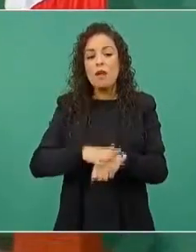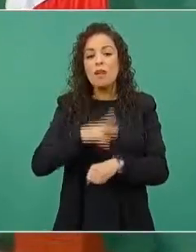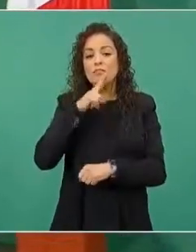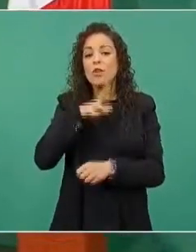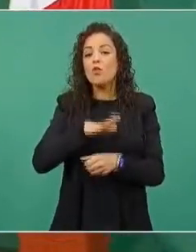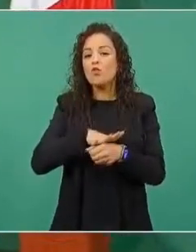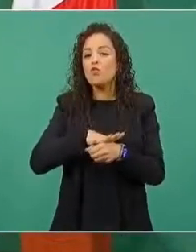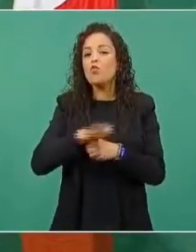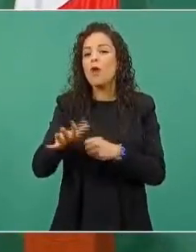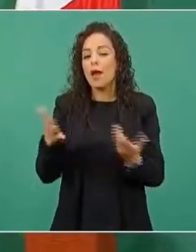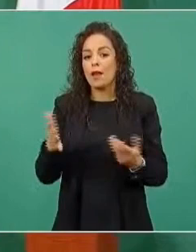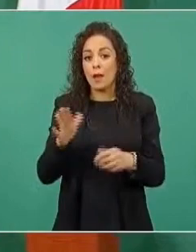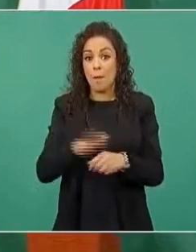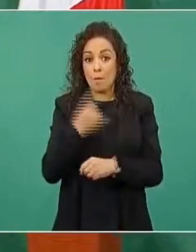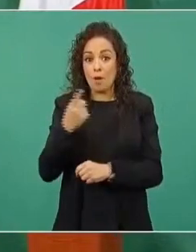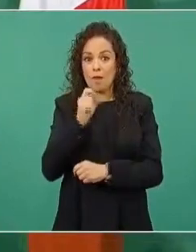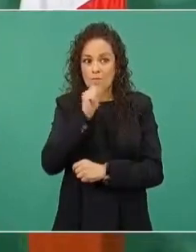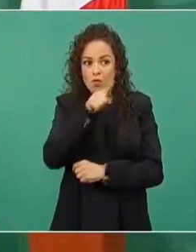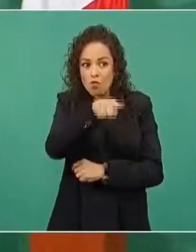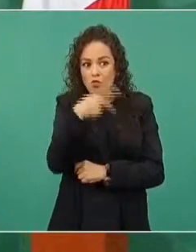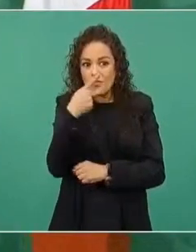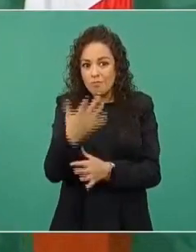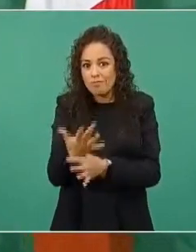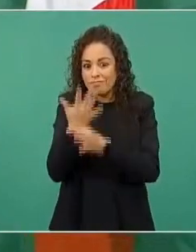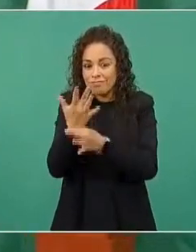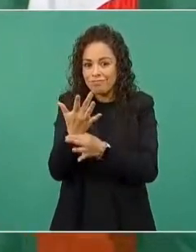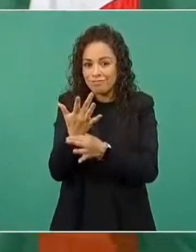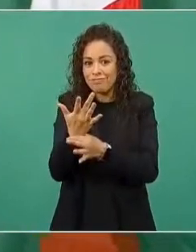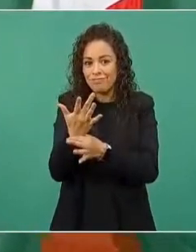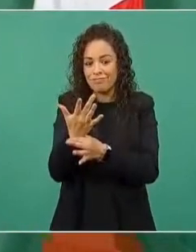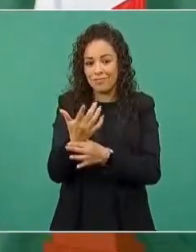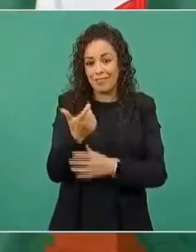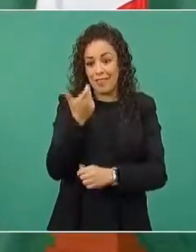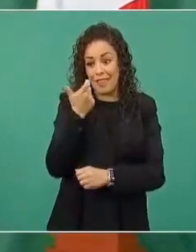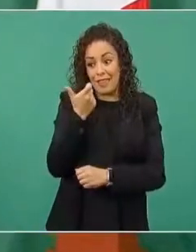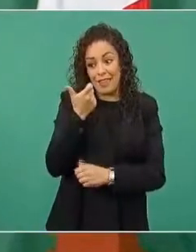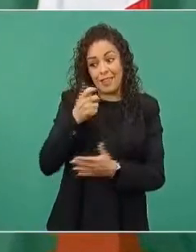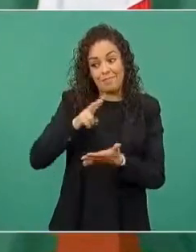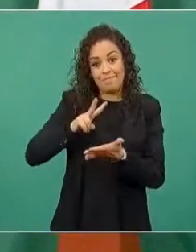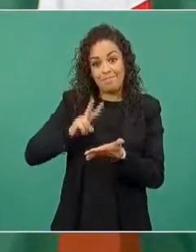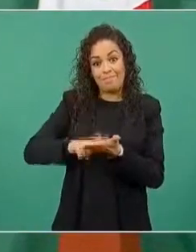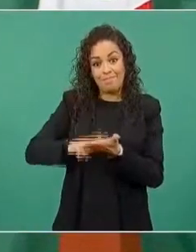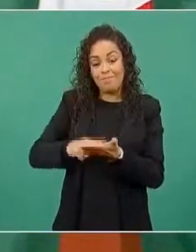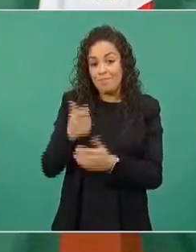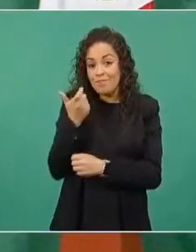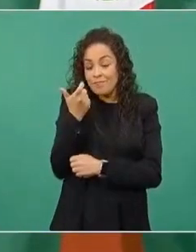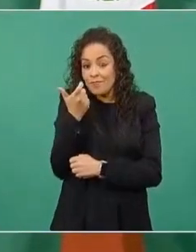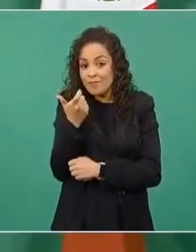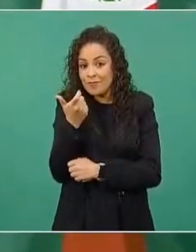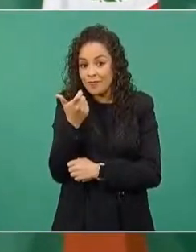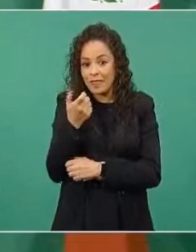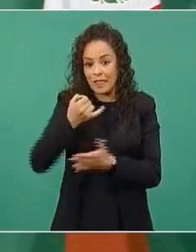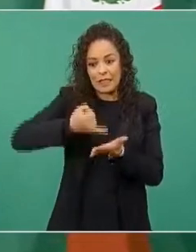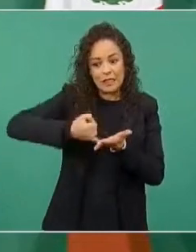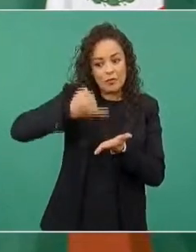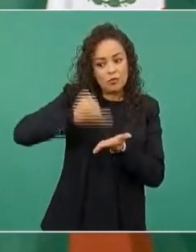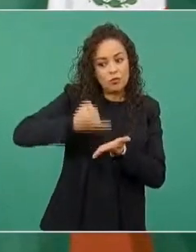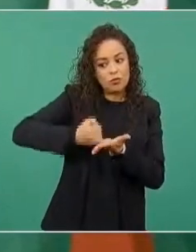señalando, por el precio del dinero, las tasas de interés.